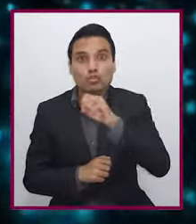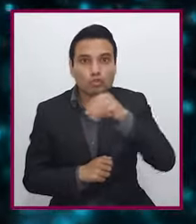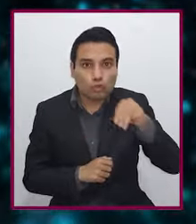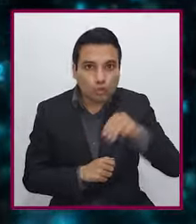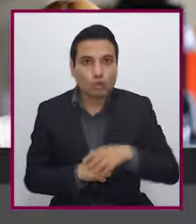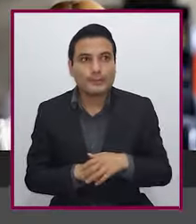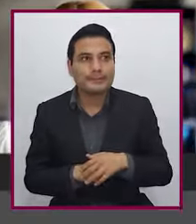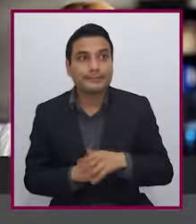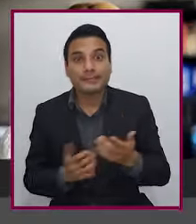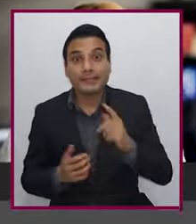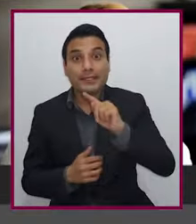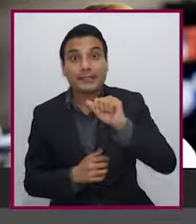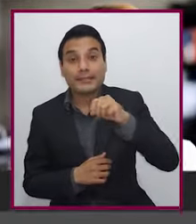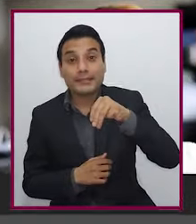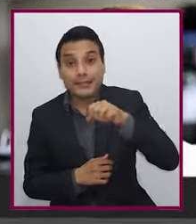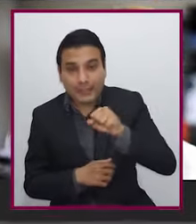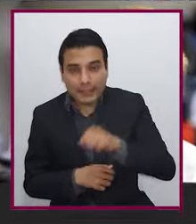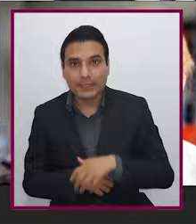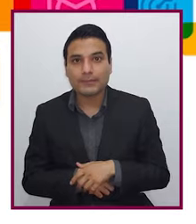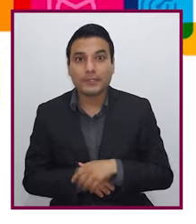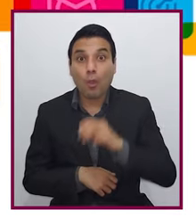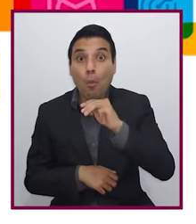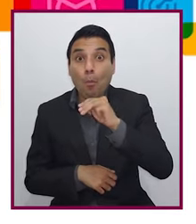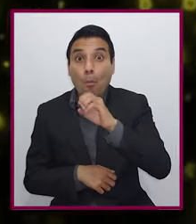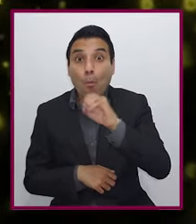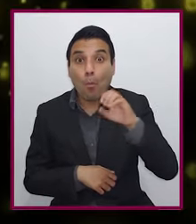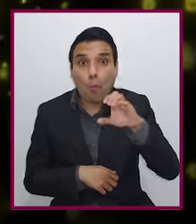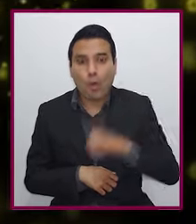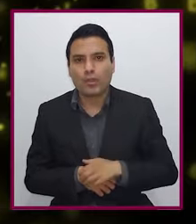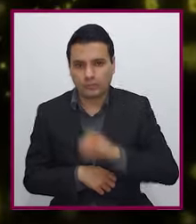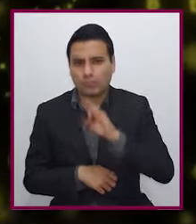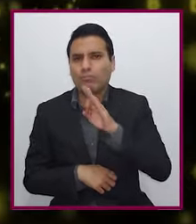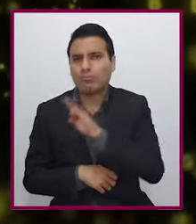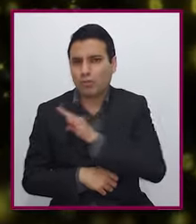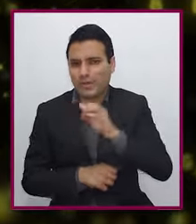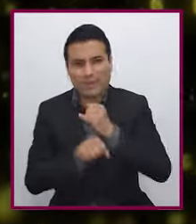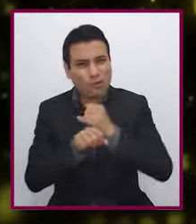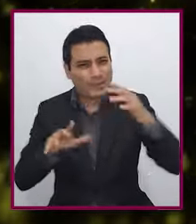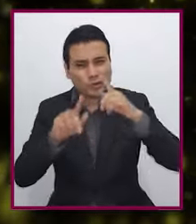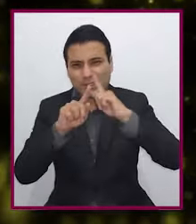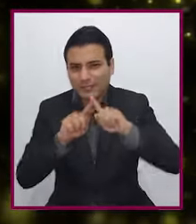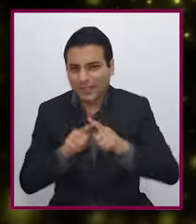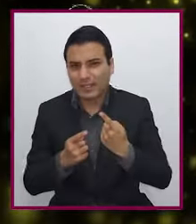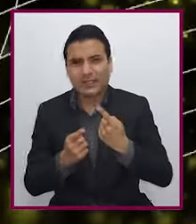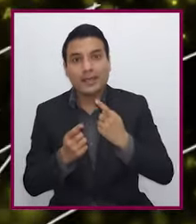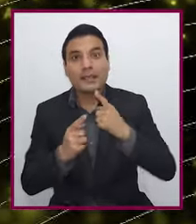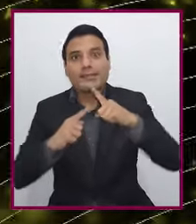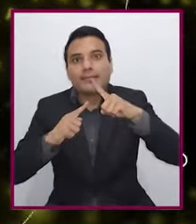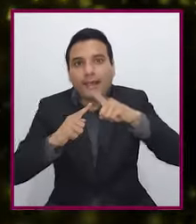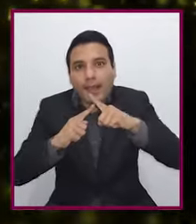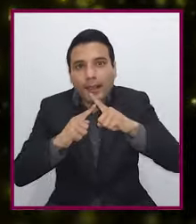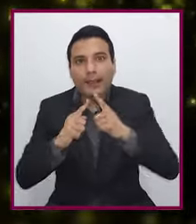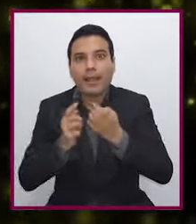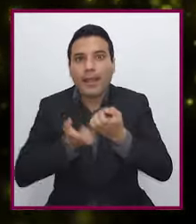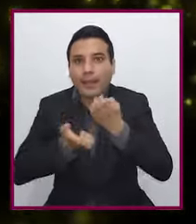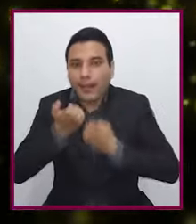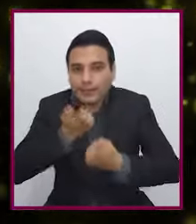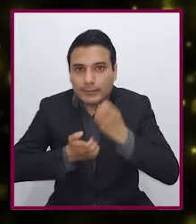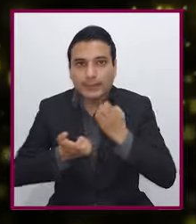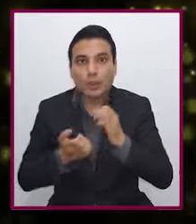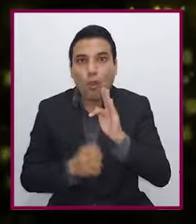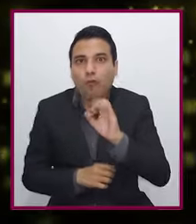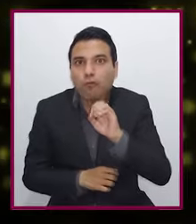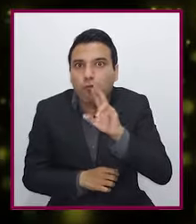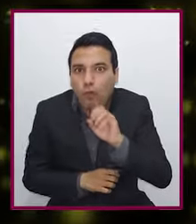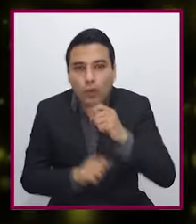por internet, Zoom, Teams, Google Meet, el MOOC que ya tienen funcionalidades para consultar información, subir tareas,